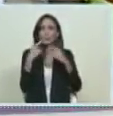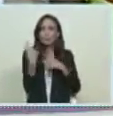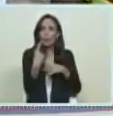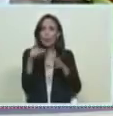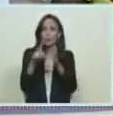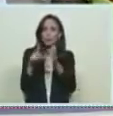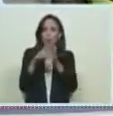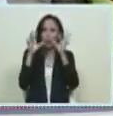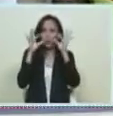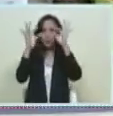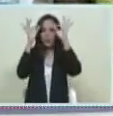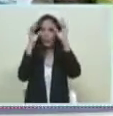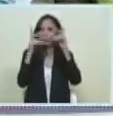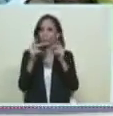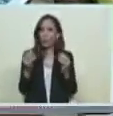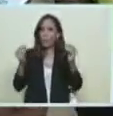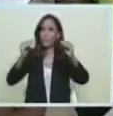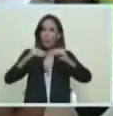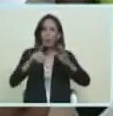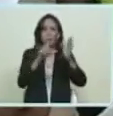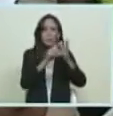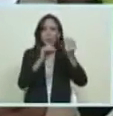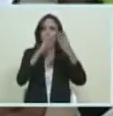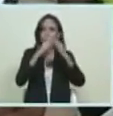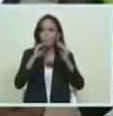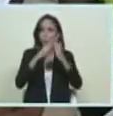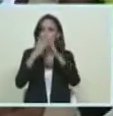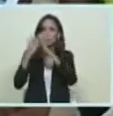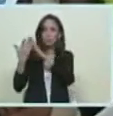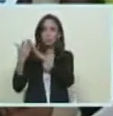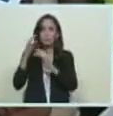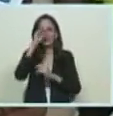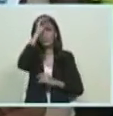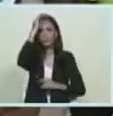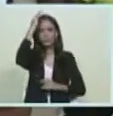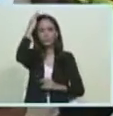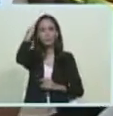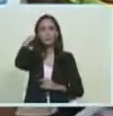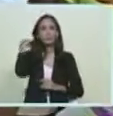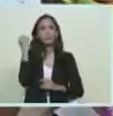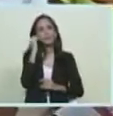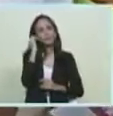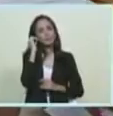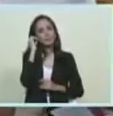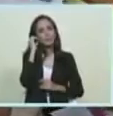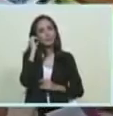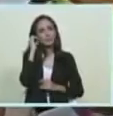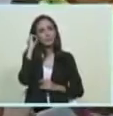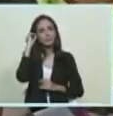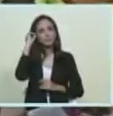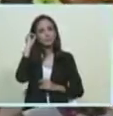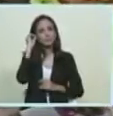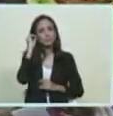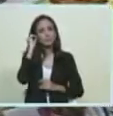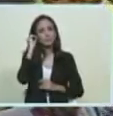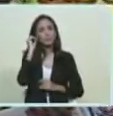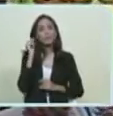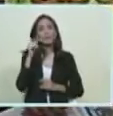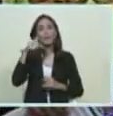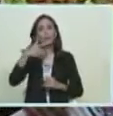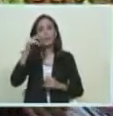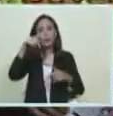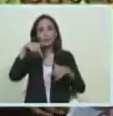en el punto y círculo con todos los liceos de la comunidad. Así es, aquí estamos, mi presidente, con los